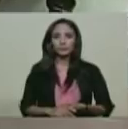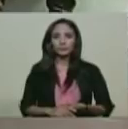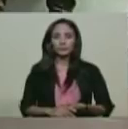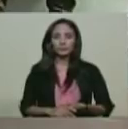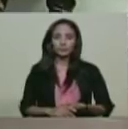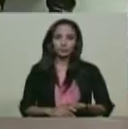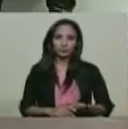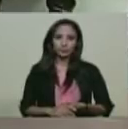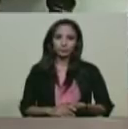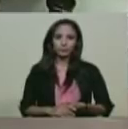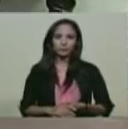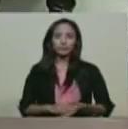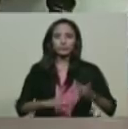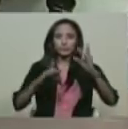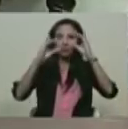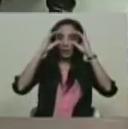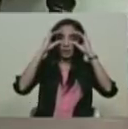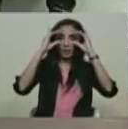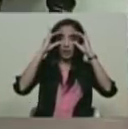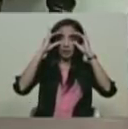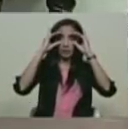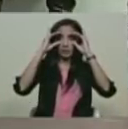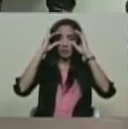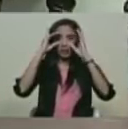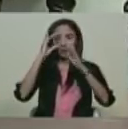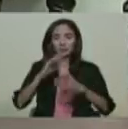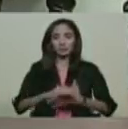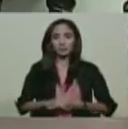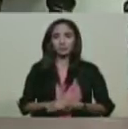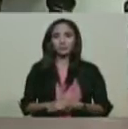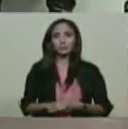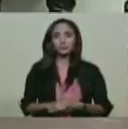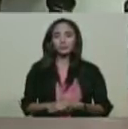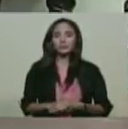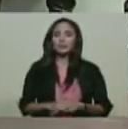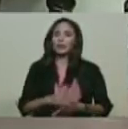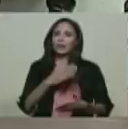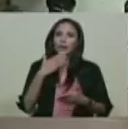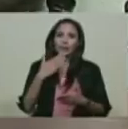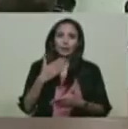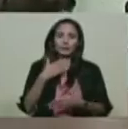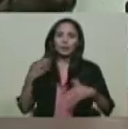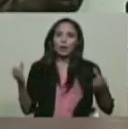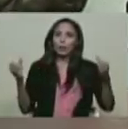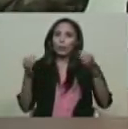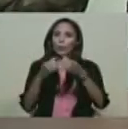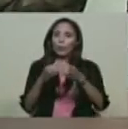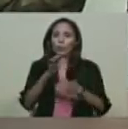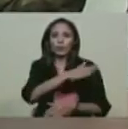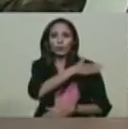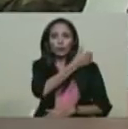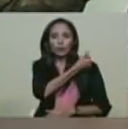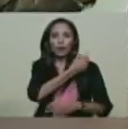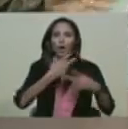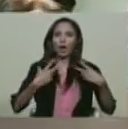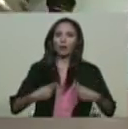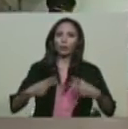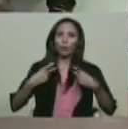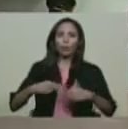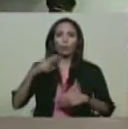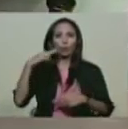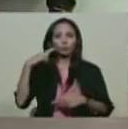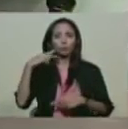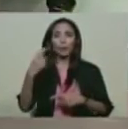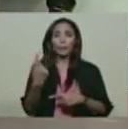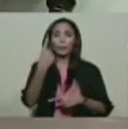Delcy Eloína Rodríguez Gómez. Le agradezco a su junta directiva, Aristóbulo Turi, que fue vicepresidente